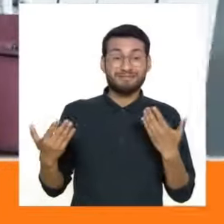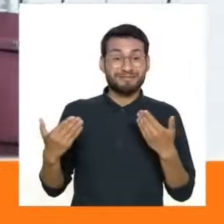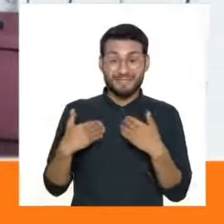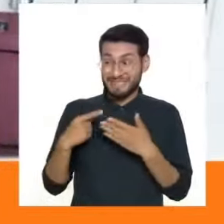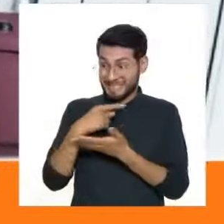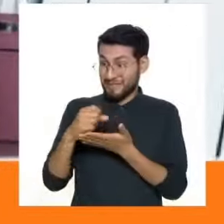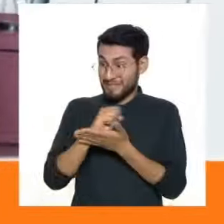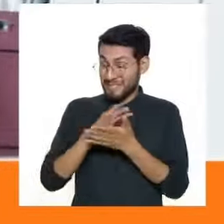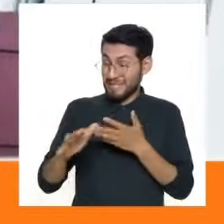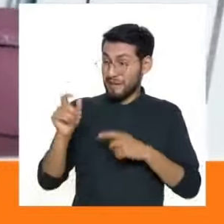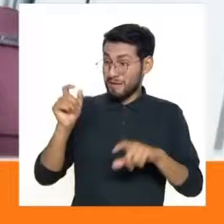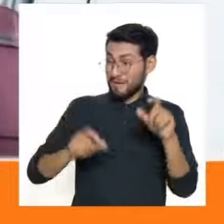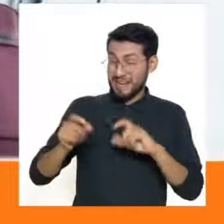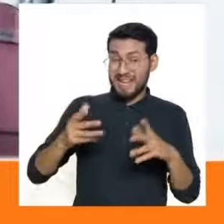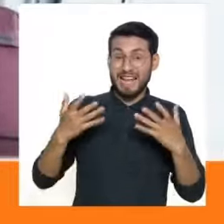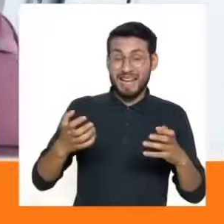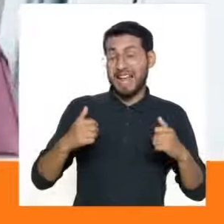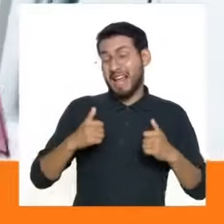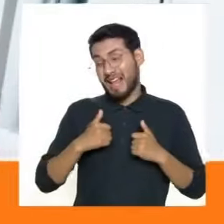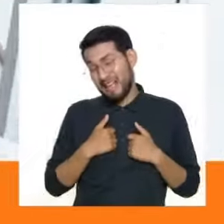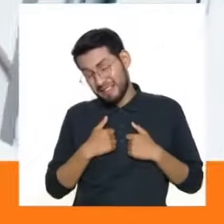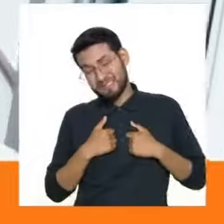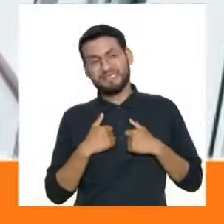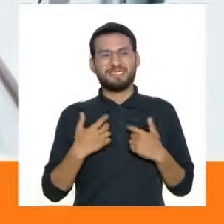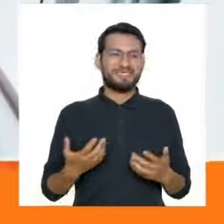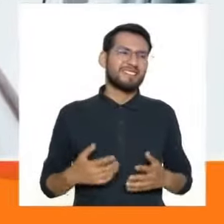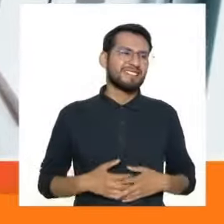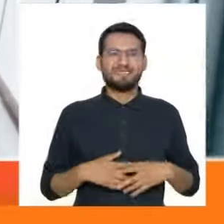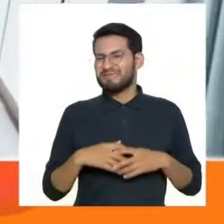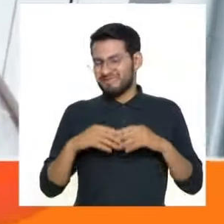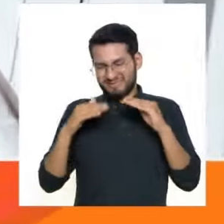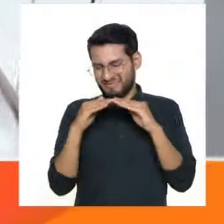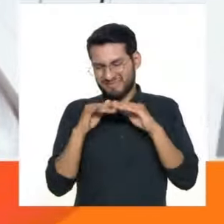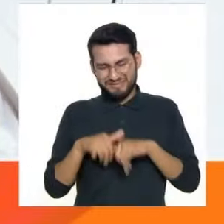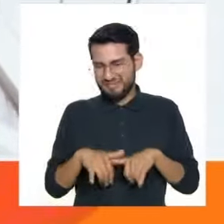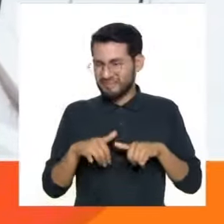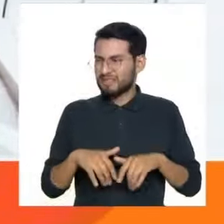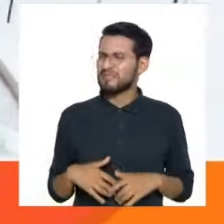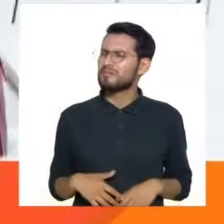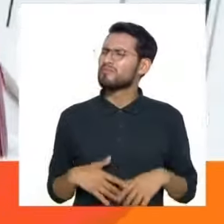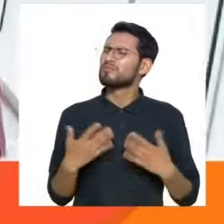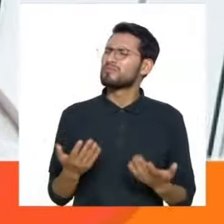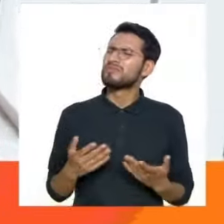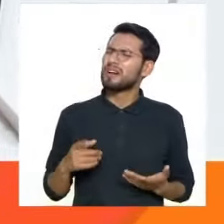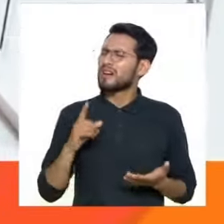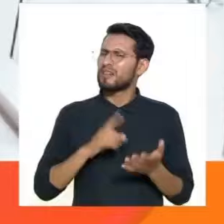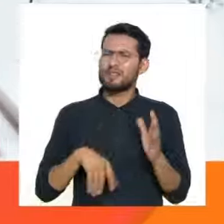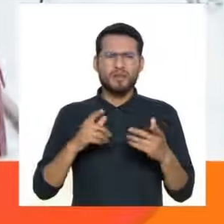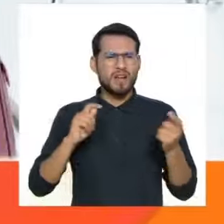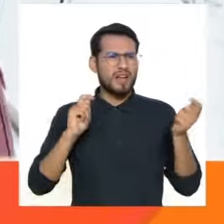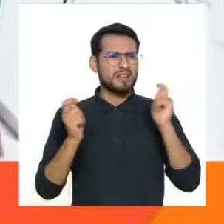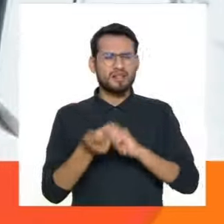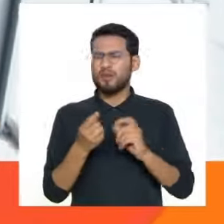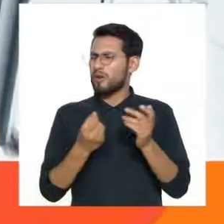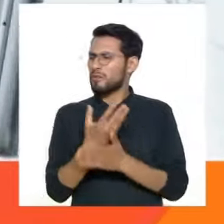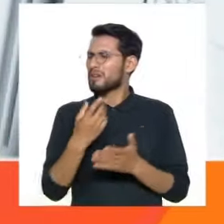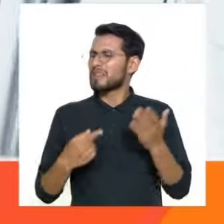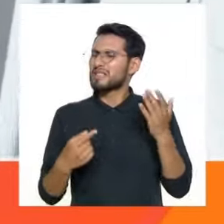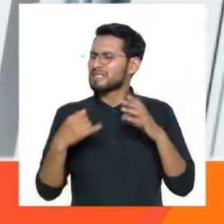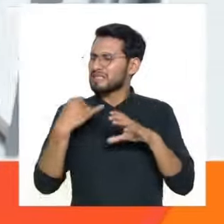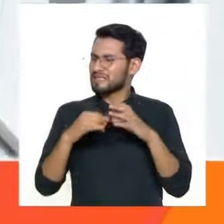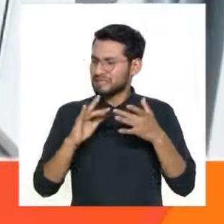gente va a querer descansar solamente y no moverse de su casa qué tanto se alteran las compras por internet